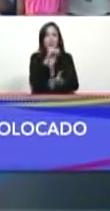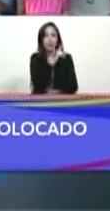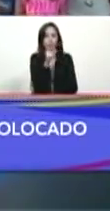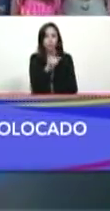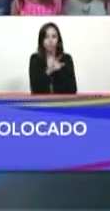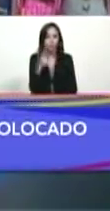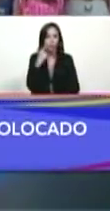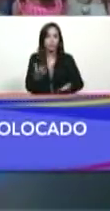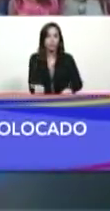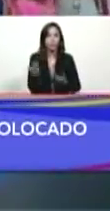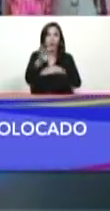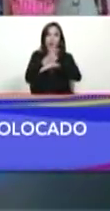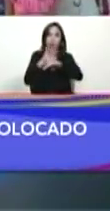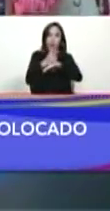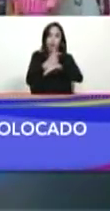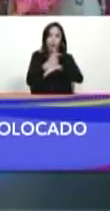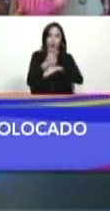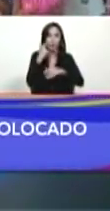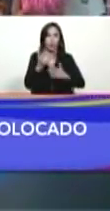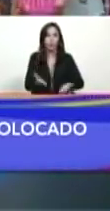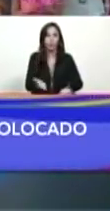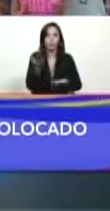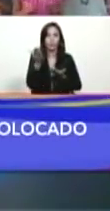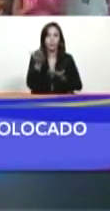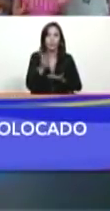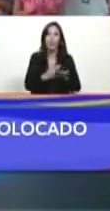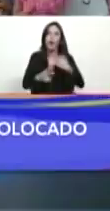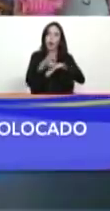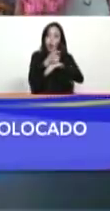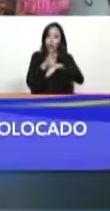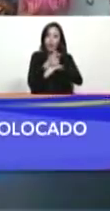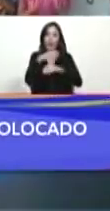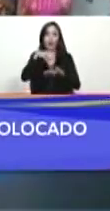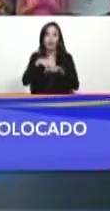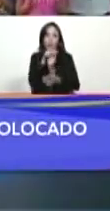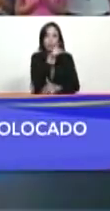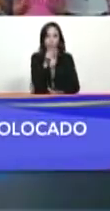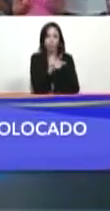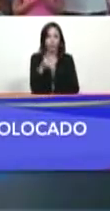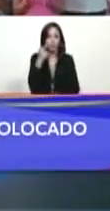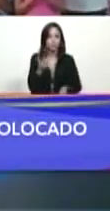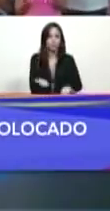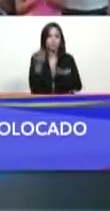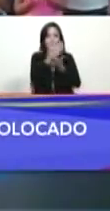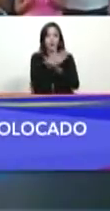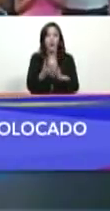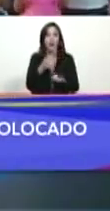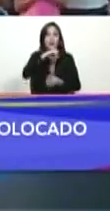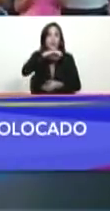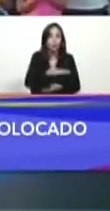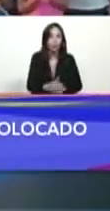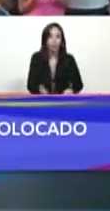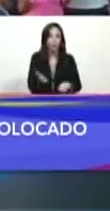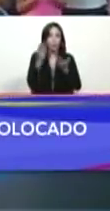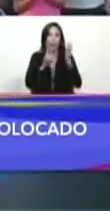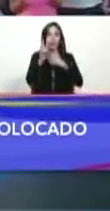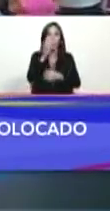al gobernador, querido compañero Omar Prieto, para que él debele el hito